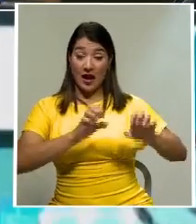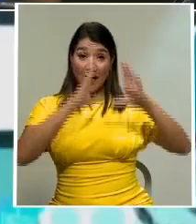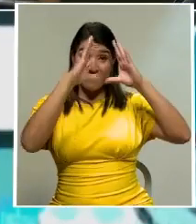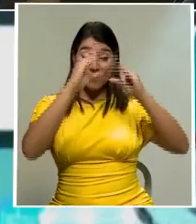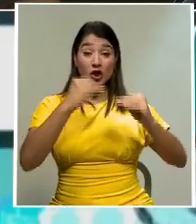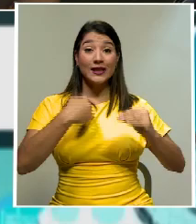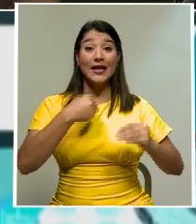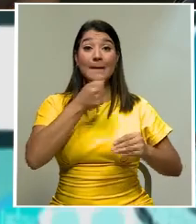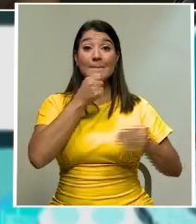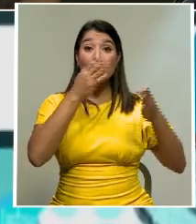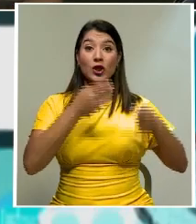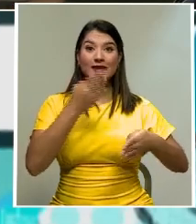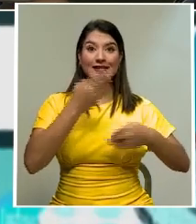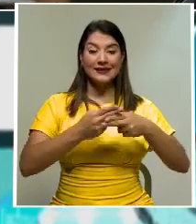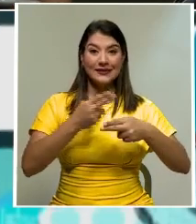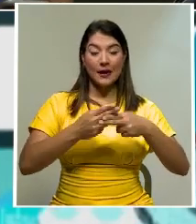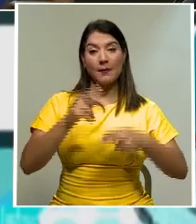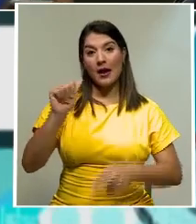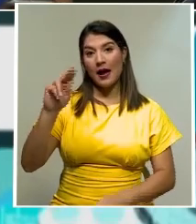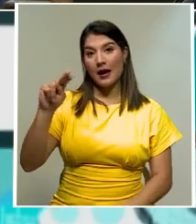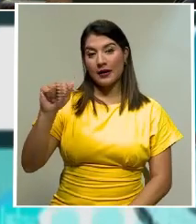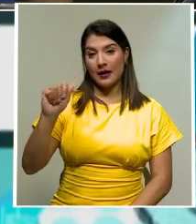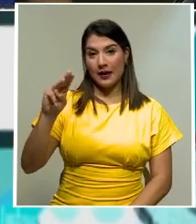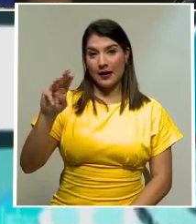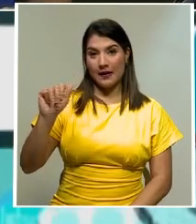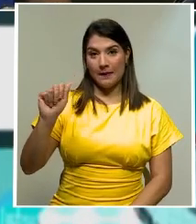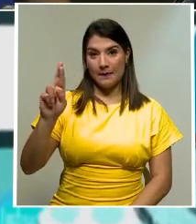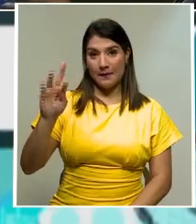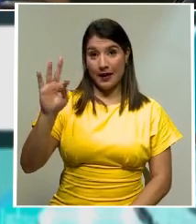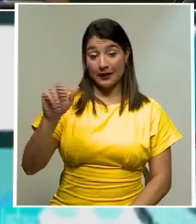Ana Marta Arce. Ana Marta, buenas noches nuevamente. Adelante.